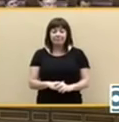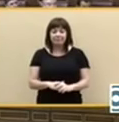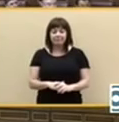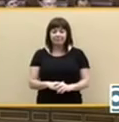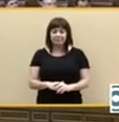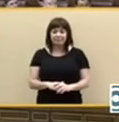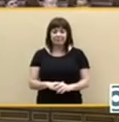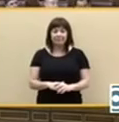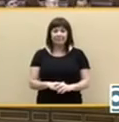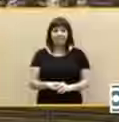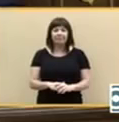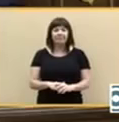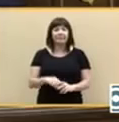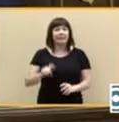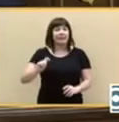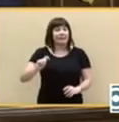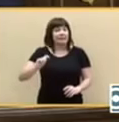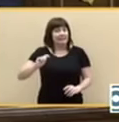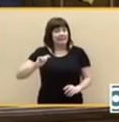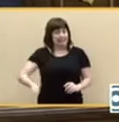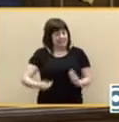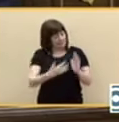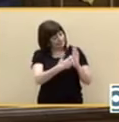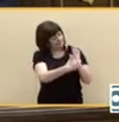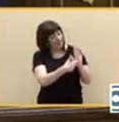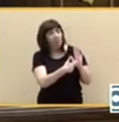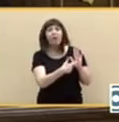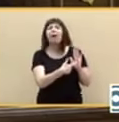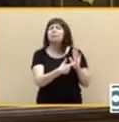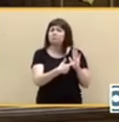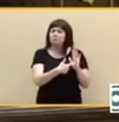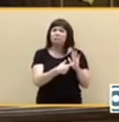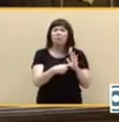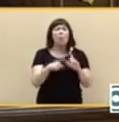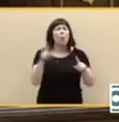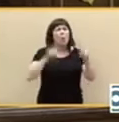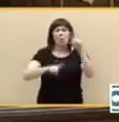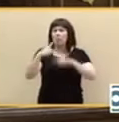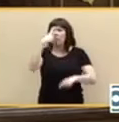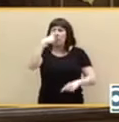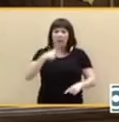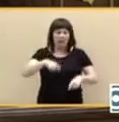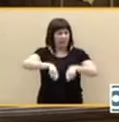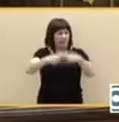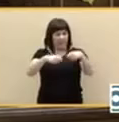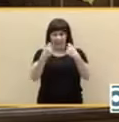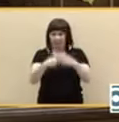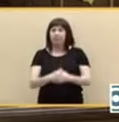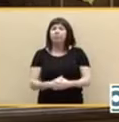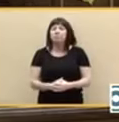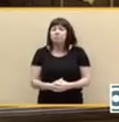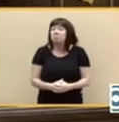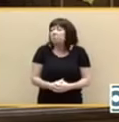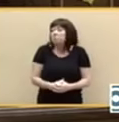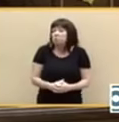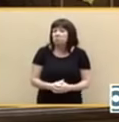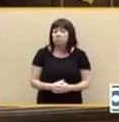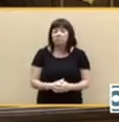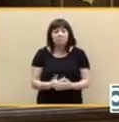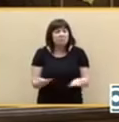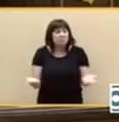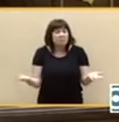La sentencia también supone un enorme deterioro de la imagen y la proyección de nuestra reputación. Así es que,